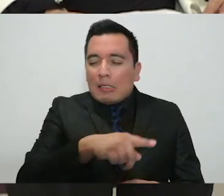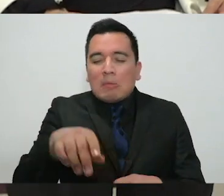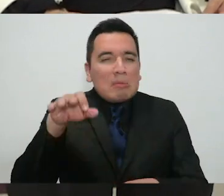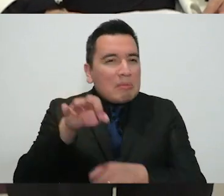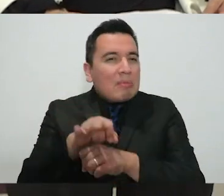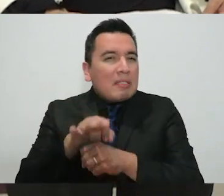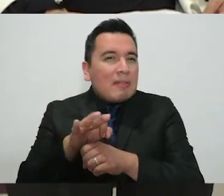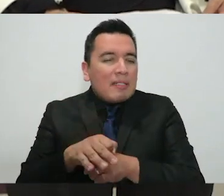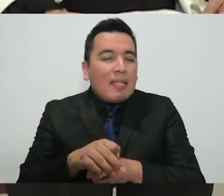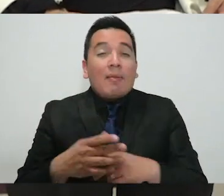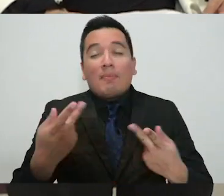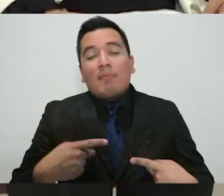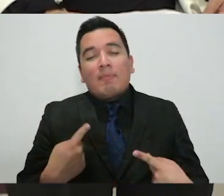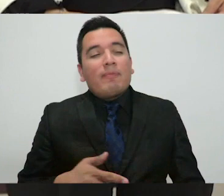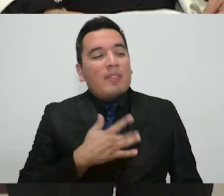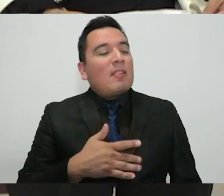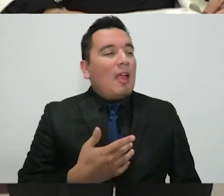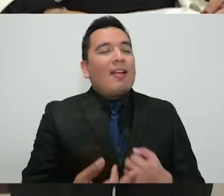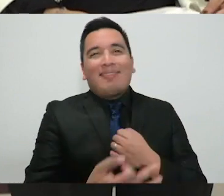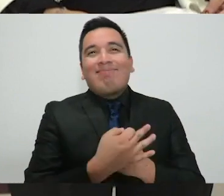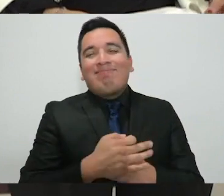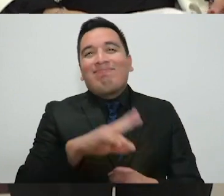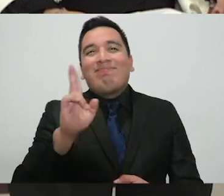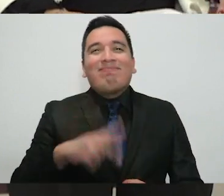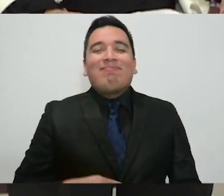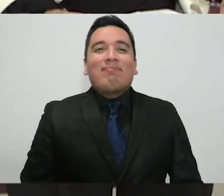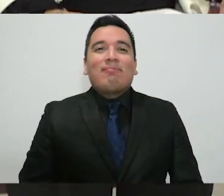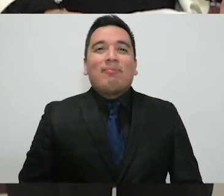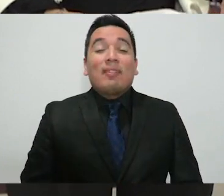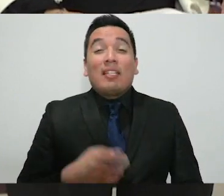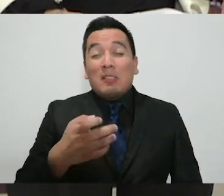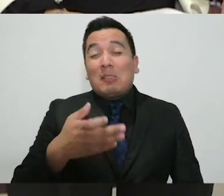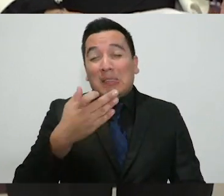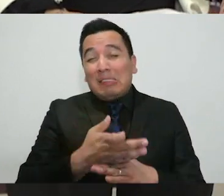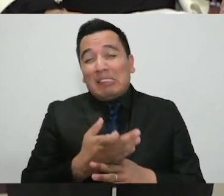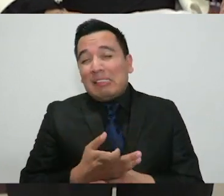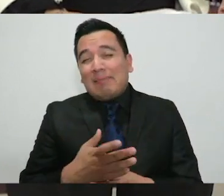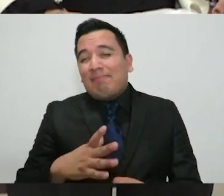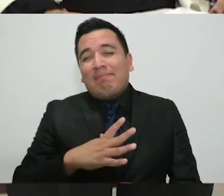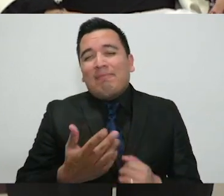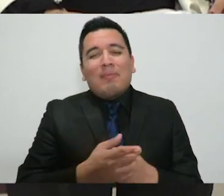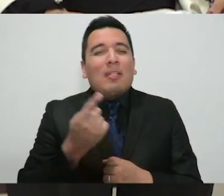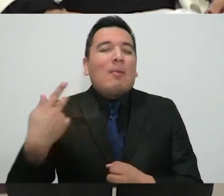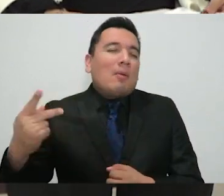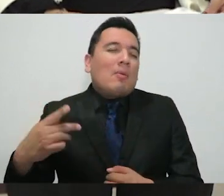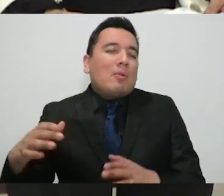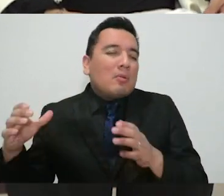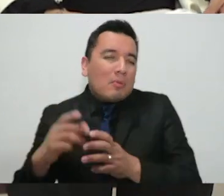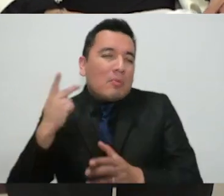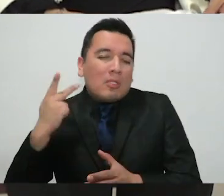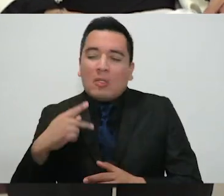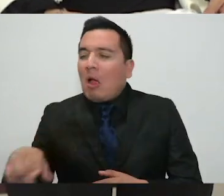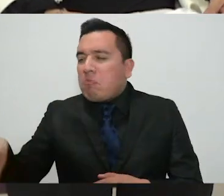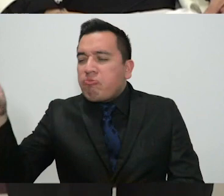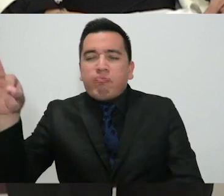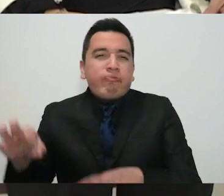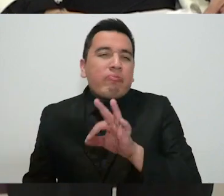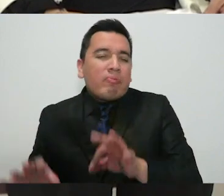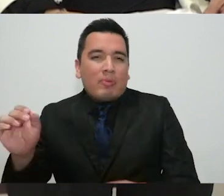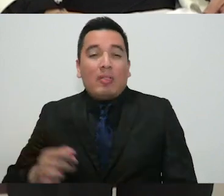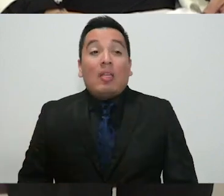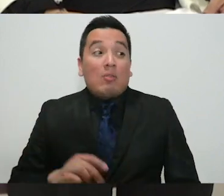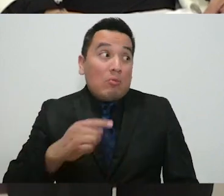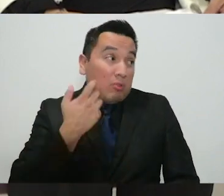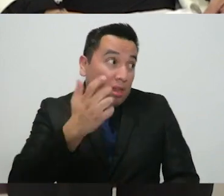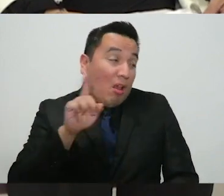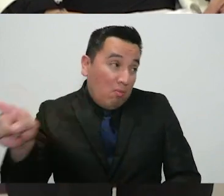claramente reflejados, lo cual hoy no necesariamente sucede porque son los partidos los que postulan y dicen, bueno, ustedes si quieren voten a estas